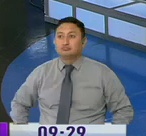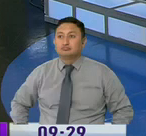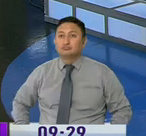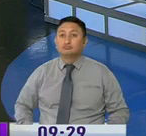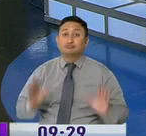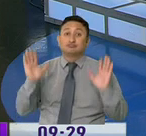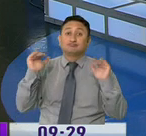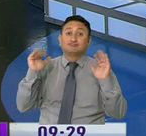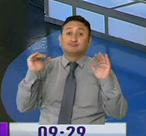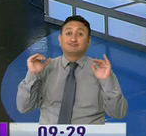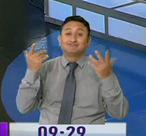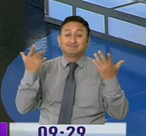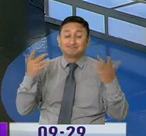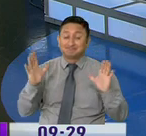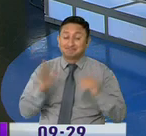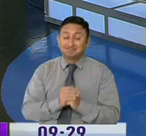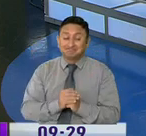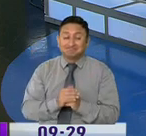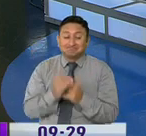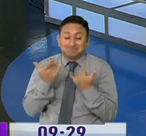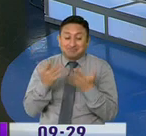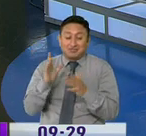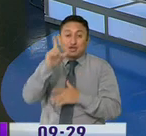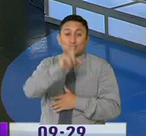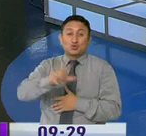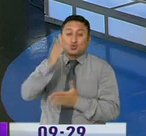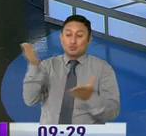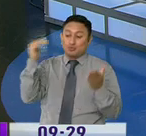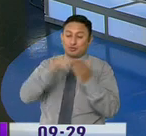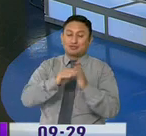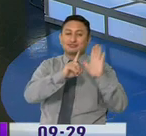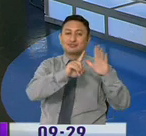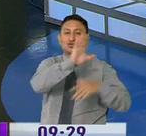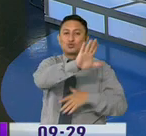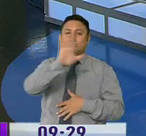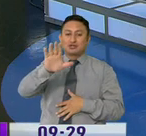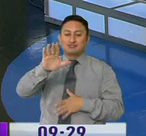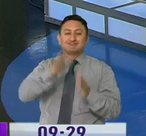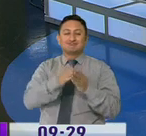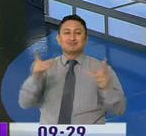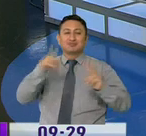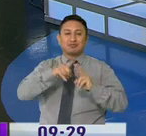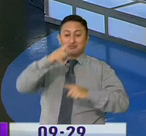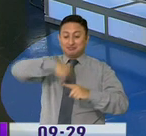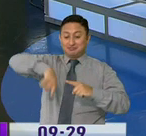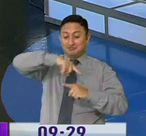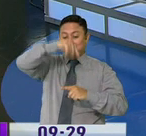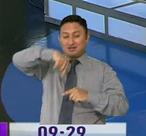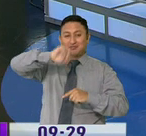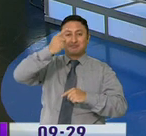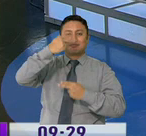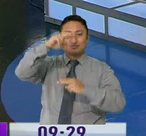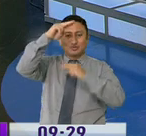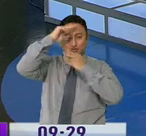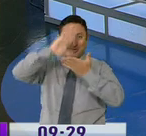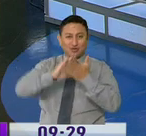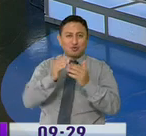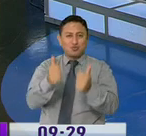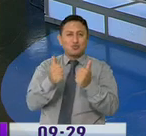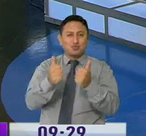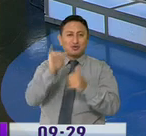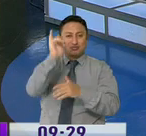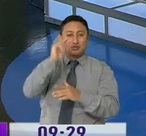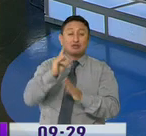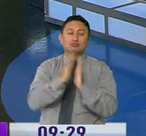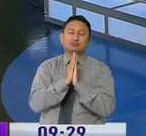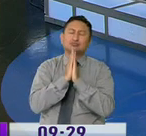ya? Nos vamos, pero retornamos el día lunes a las 6:55 en el Comercio TV y luego en el primer noticiero de la comunidad. Gran fin de semana, por